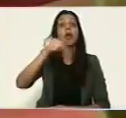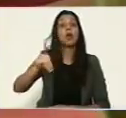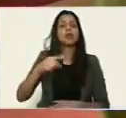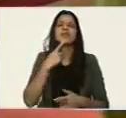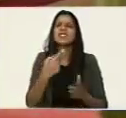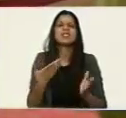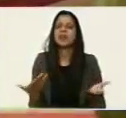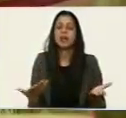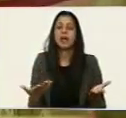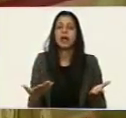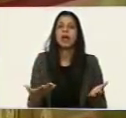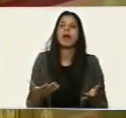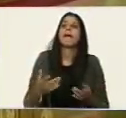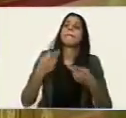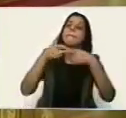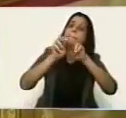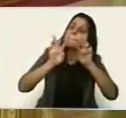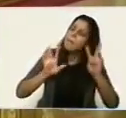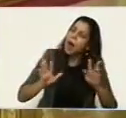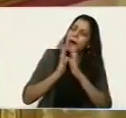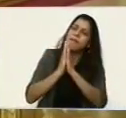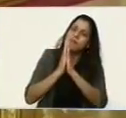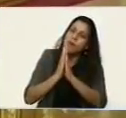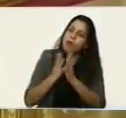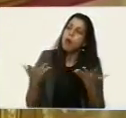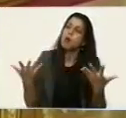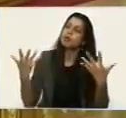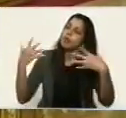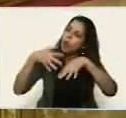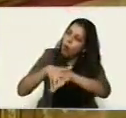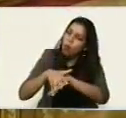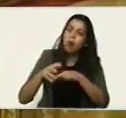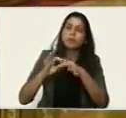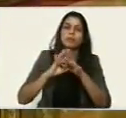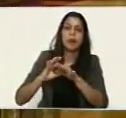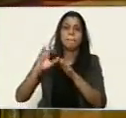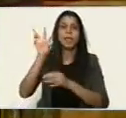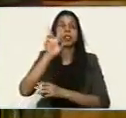diálogo, paz, reunificación de nuestro país.